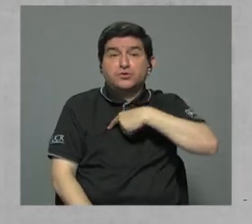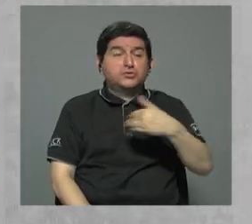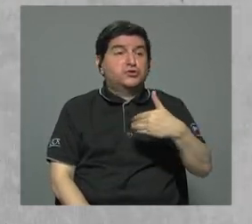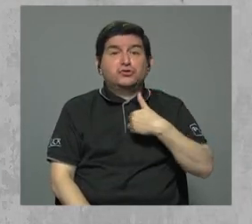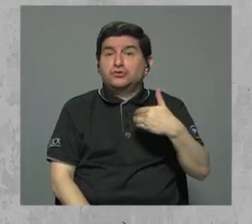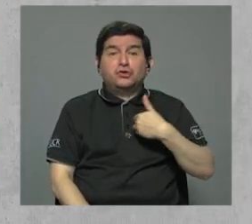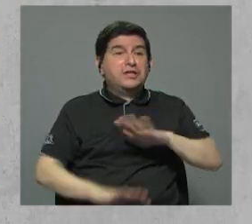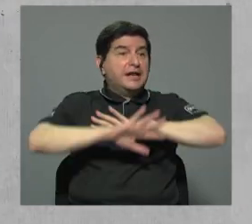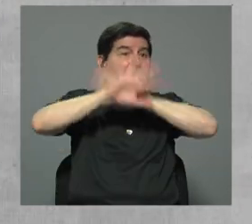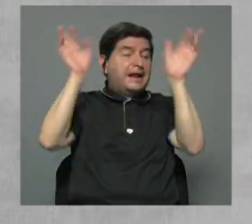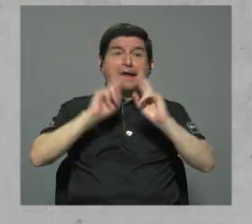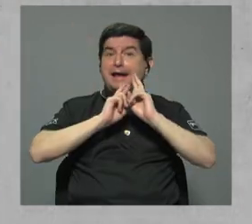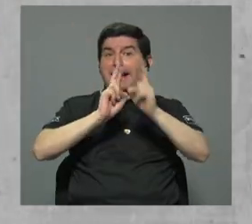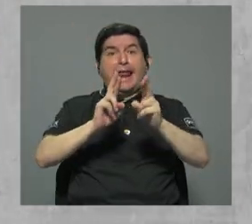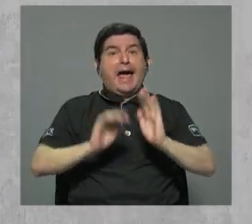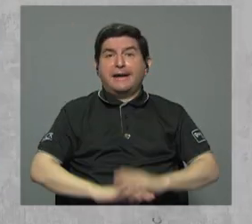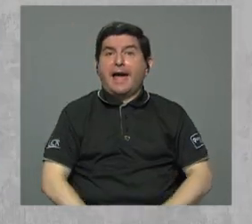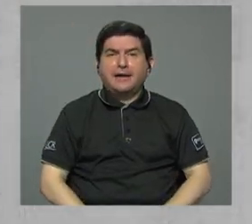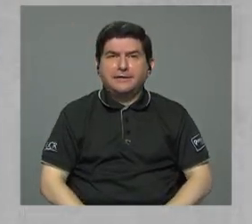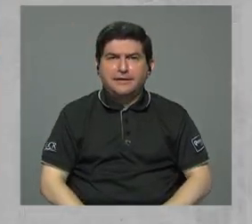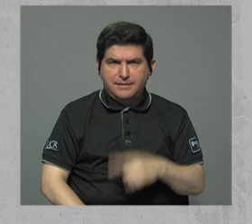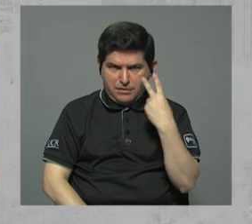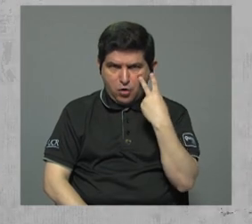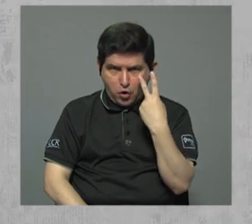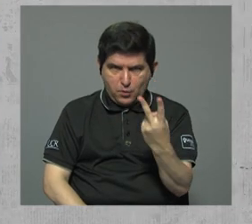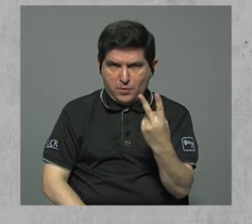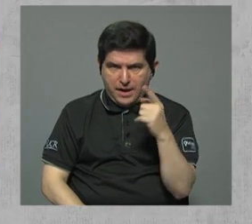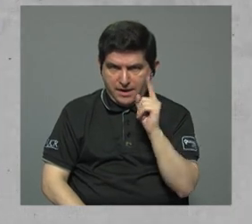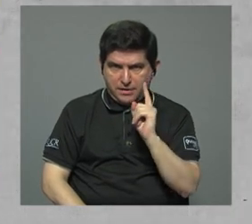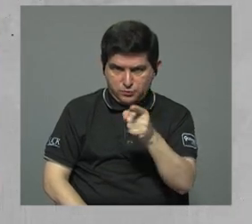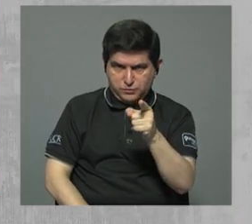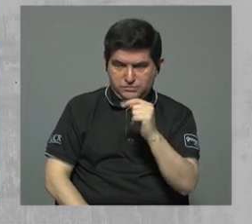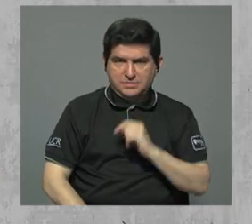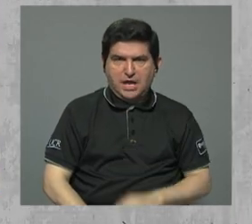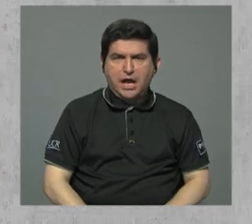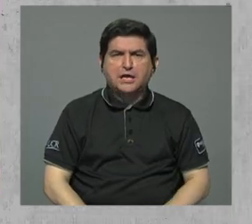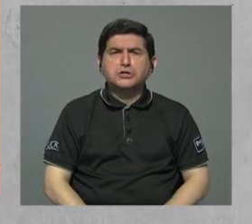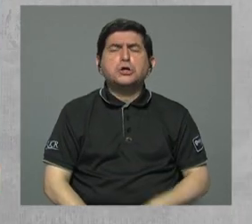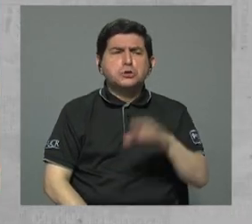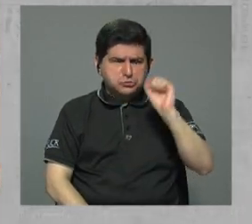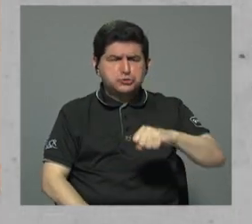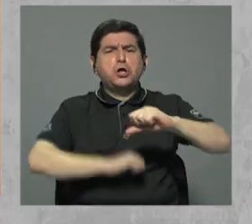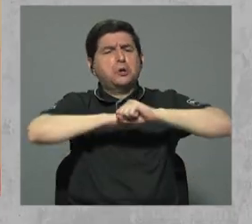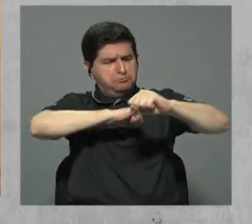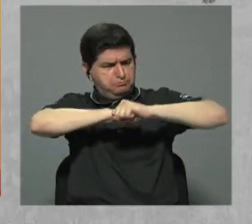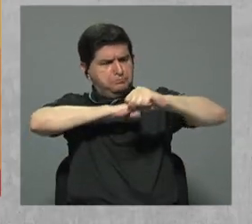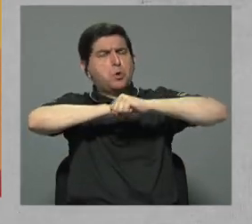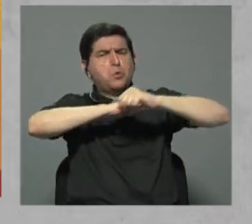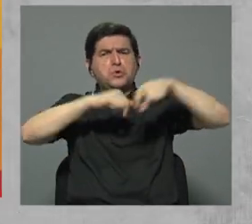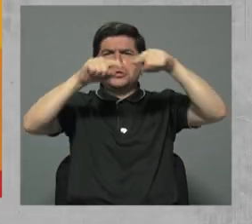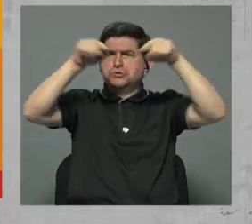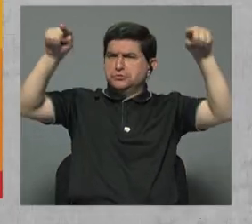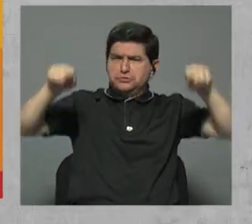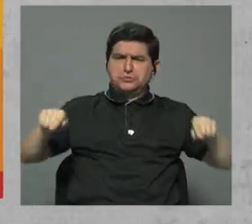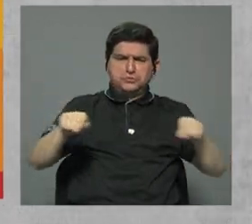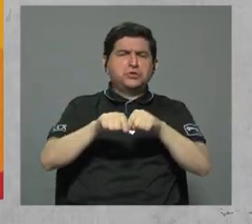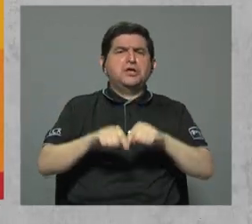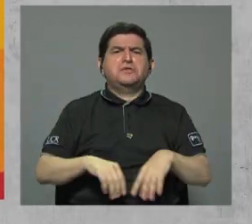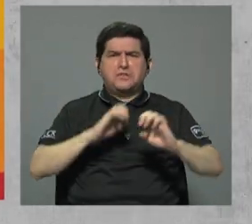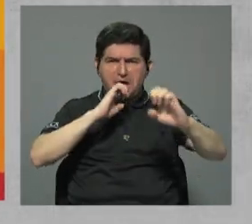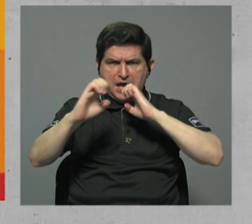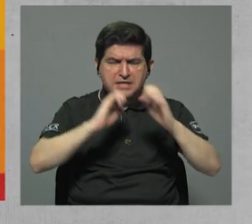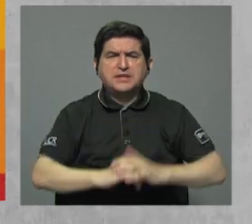una clarísima respuesta. Como ustedes pueden observar, fue anunciada esta entrevista, que es